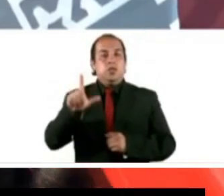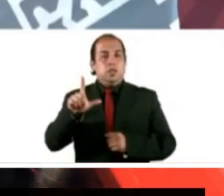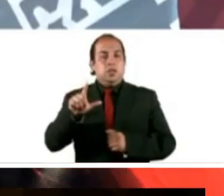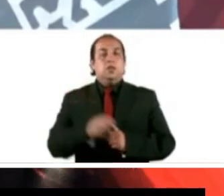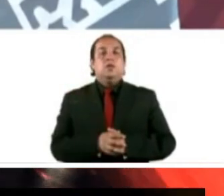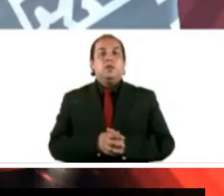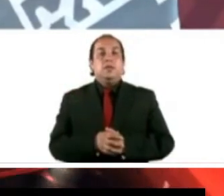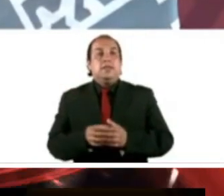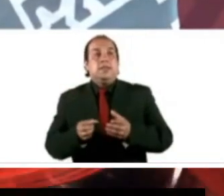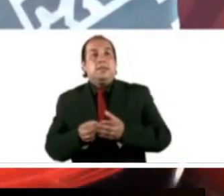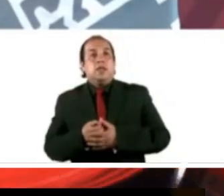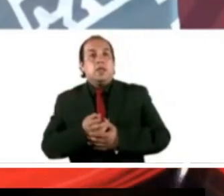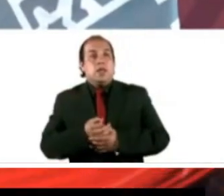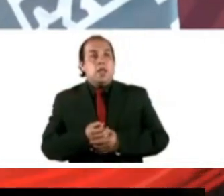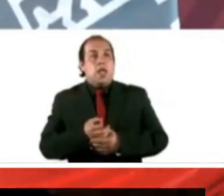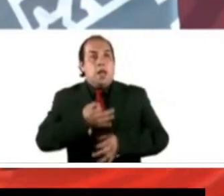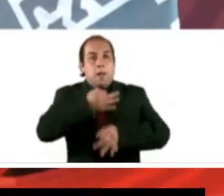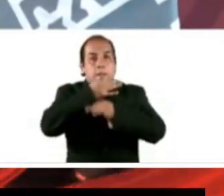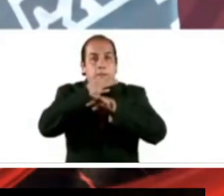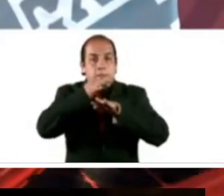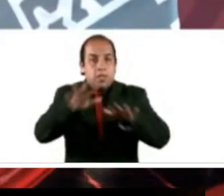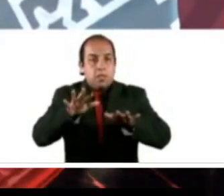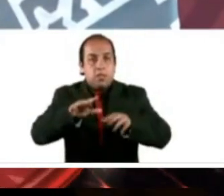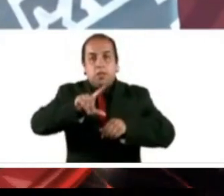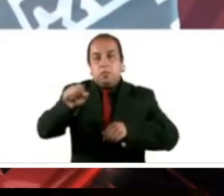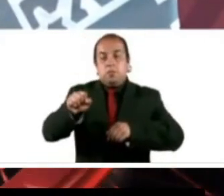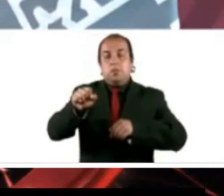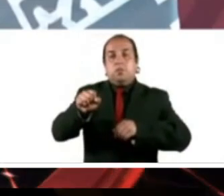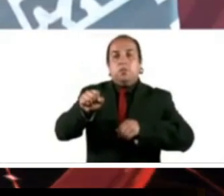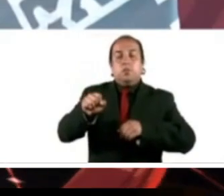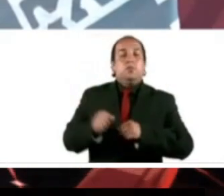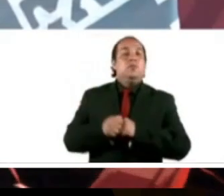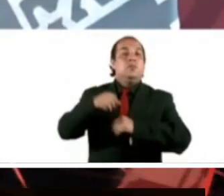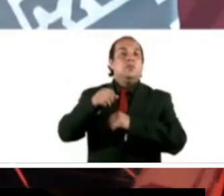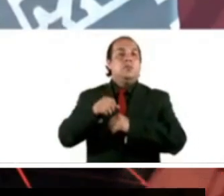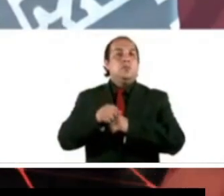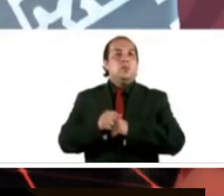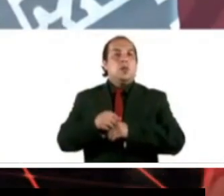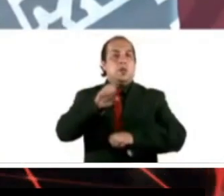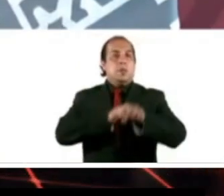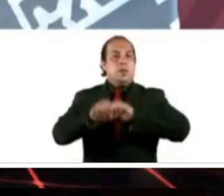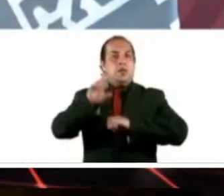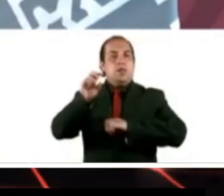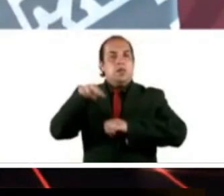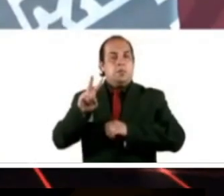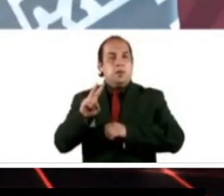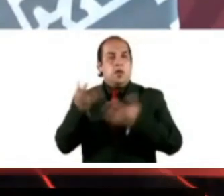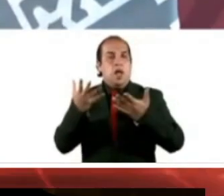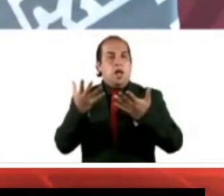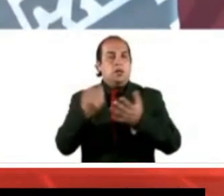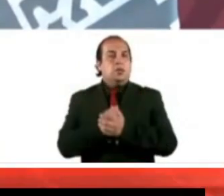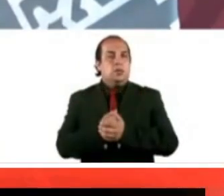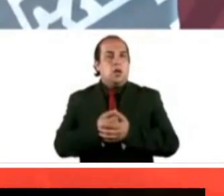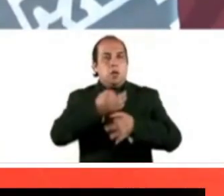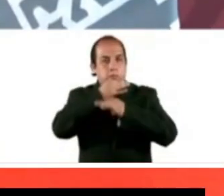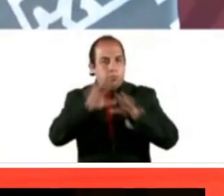otro día sale un comunicado de la empresa DNB, cuando nunca antes habían sacado comunicados. Y